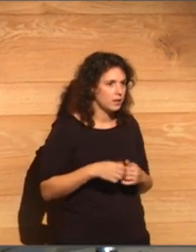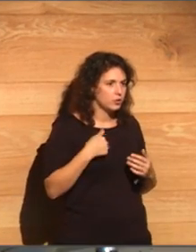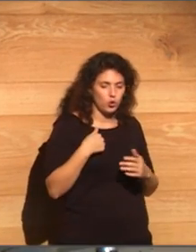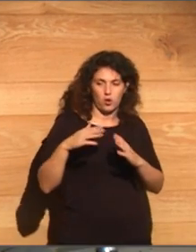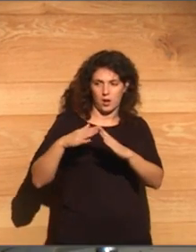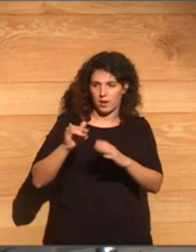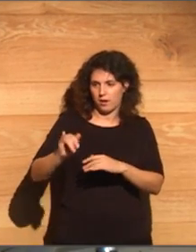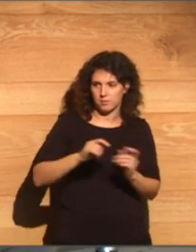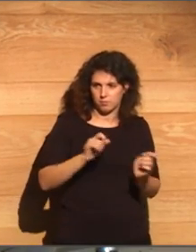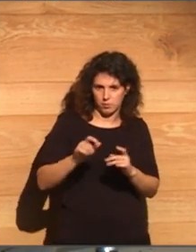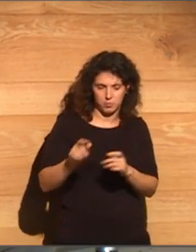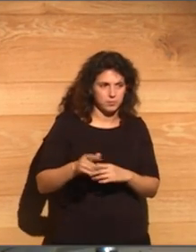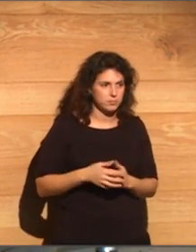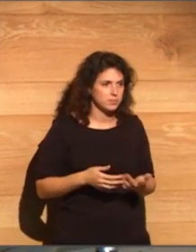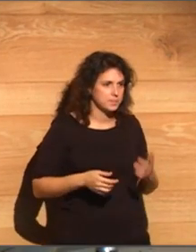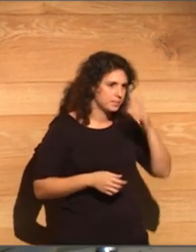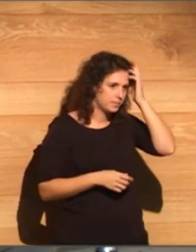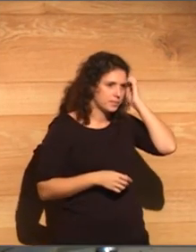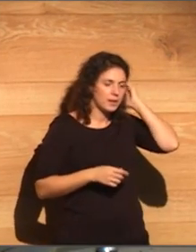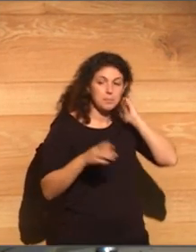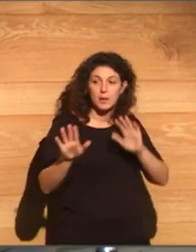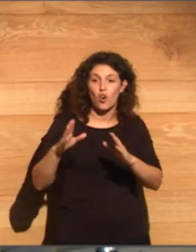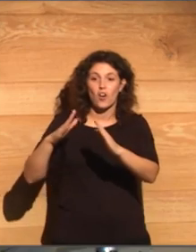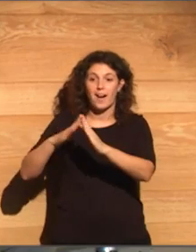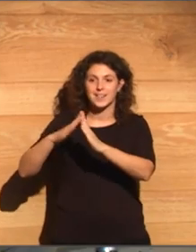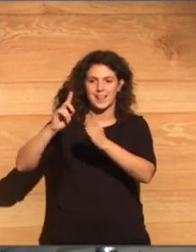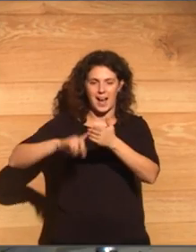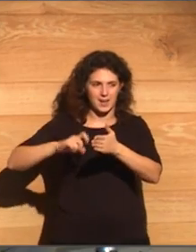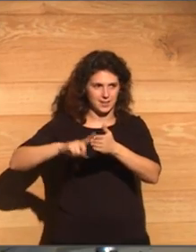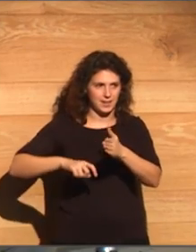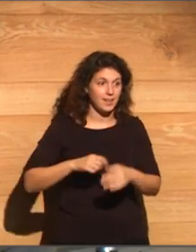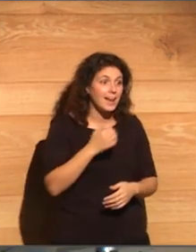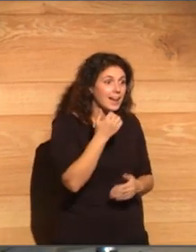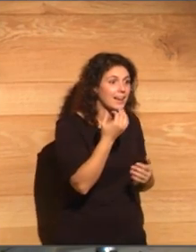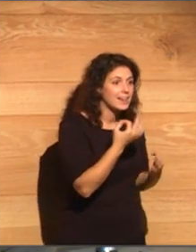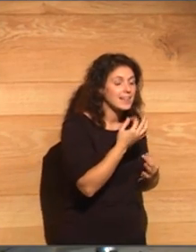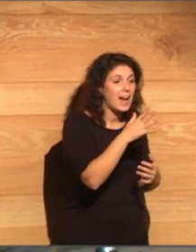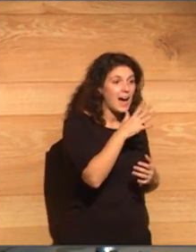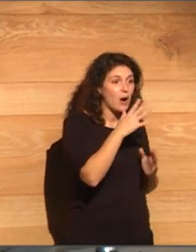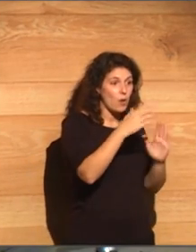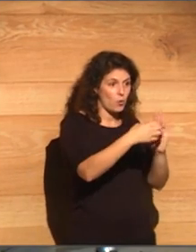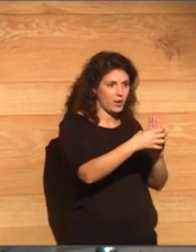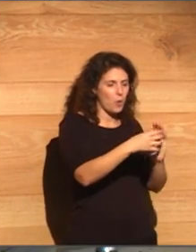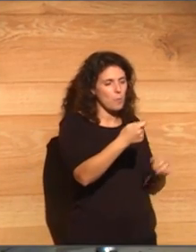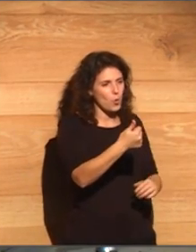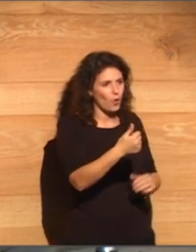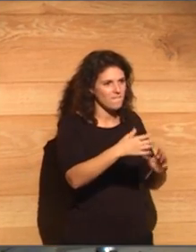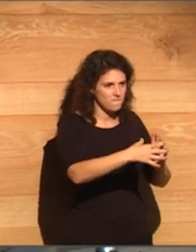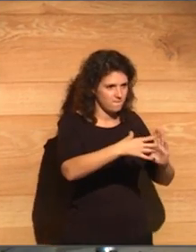tengo casa continuamente. Tú tienes muchas propiedades. Pero es alquilada, aquí no, esto no es mío. Bueno, ¿qué tal es el agua de Cuenca, Javi? El agua de Cuenca es un poco gordita. ¡Ja,